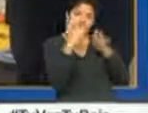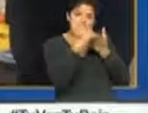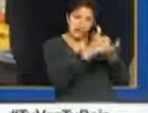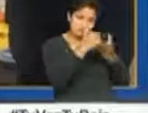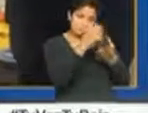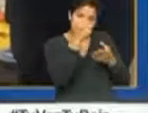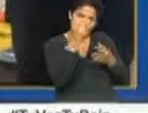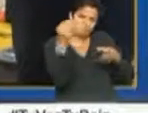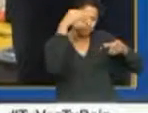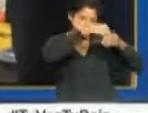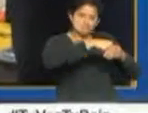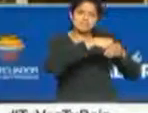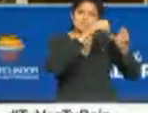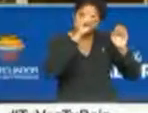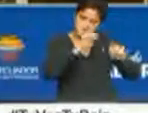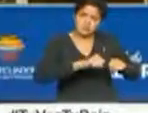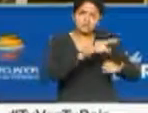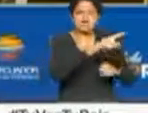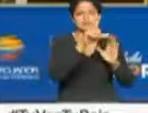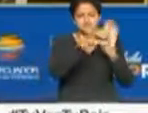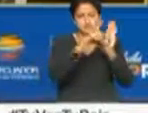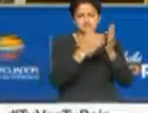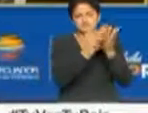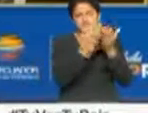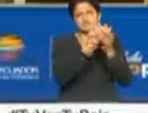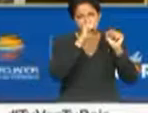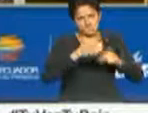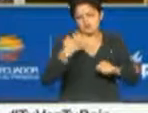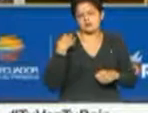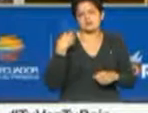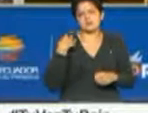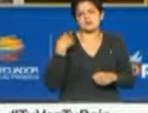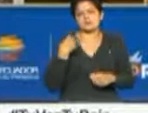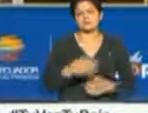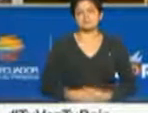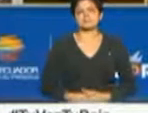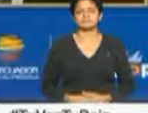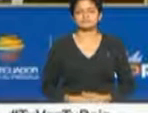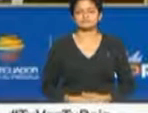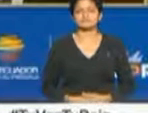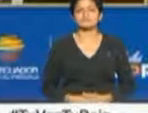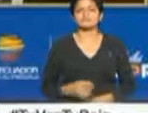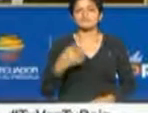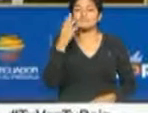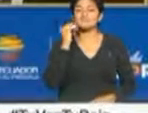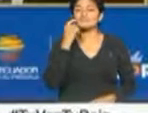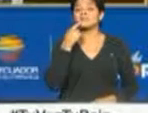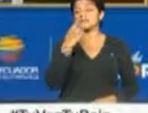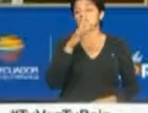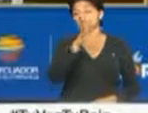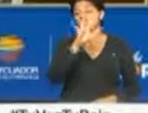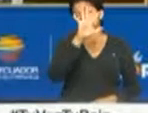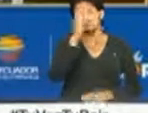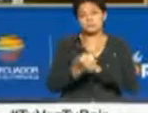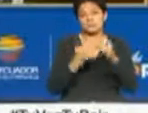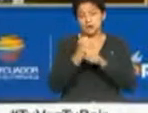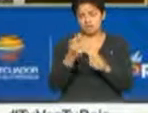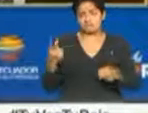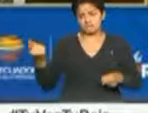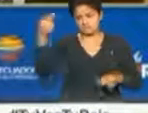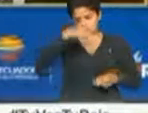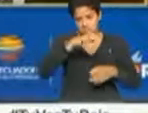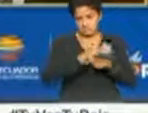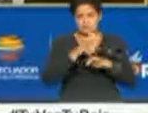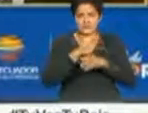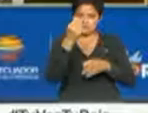official regulations. Nos tenemos aproximadamente 5 años haciendo negocio en Ecuador y nuestra experiencia ha sido muy positiva. Obviamente